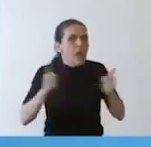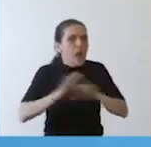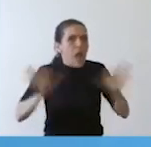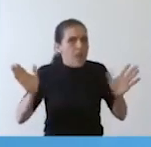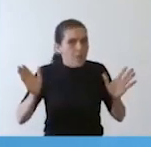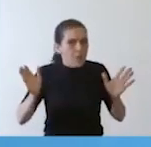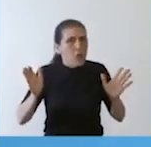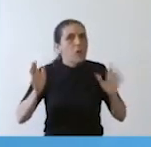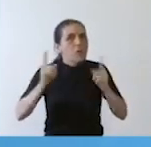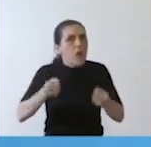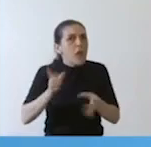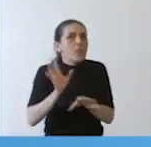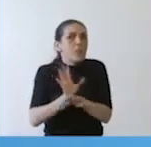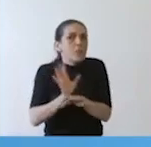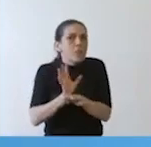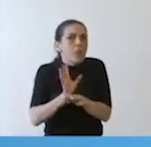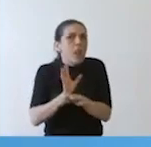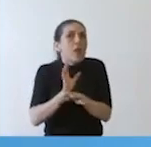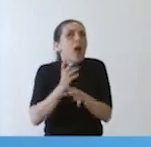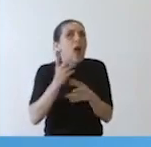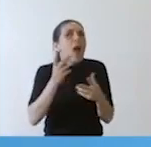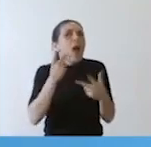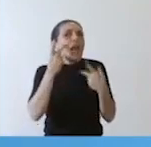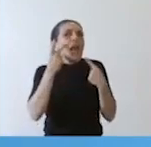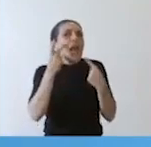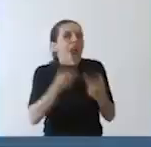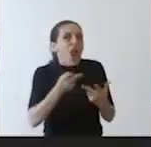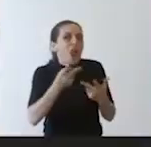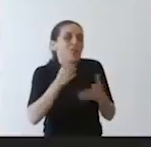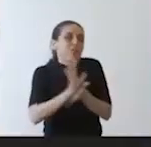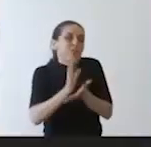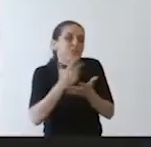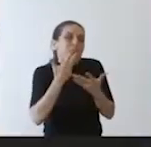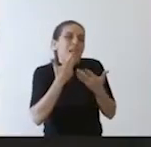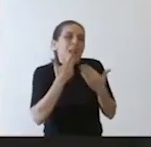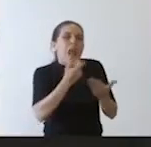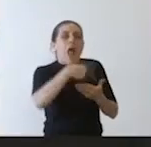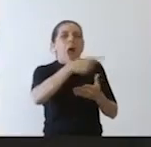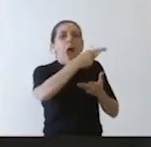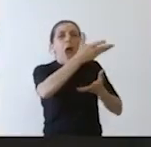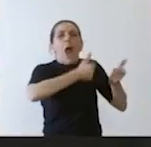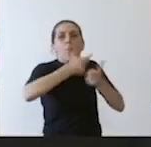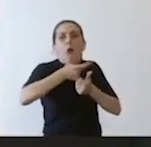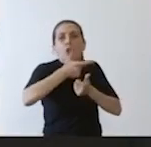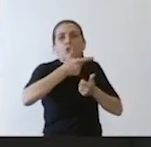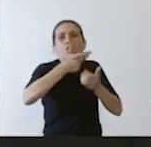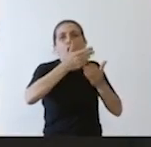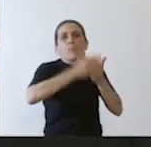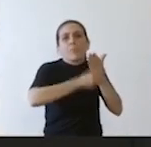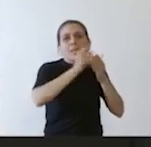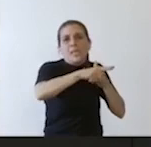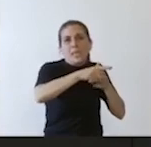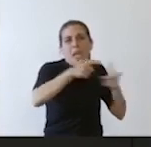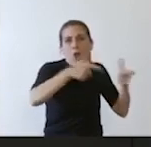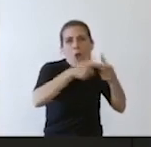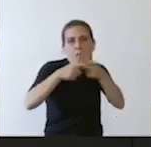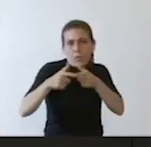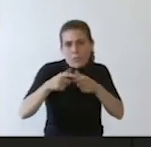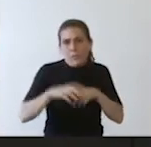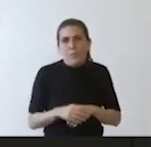digamos, también el reconocimiento al apoyo de cada uno de los ministerios del gabinete. Hay un marco legal en relación a estas recomendaciones